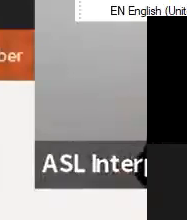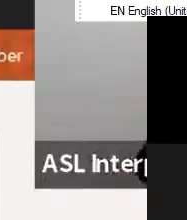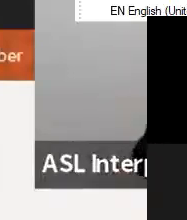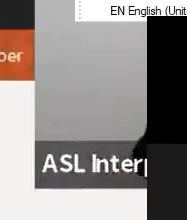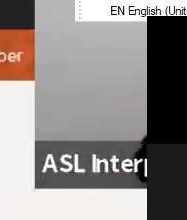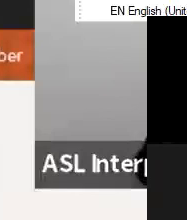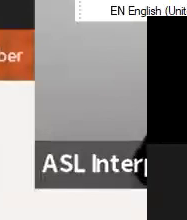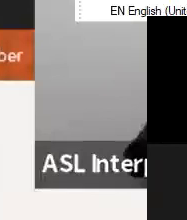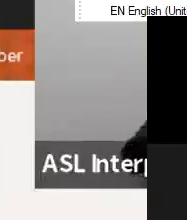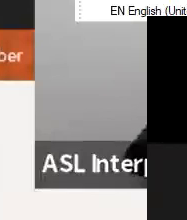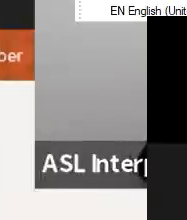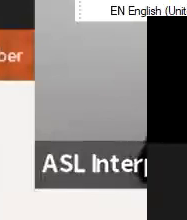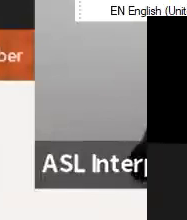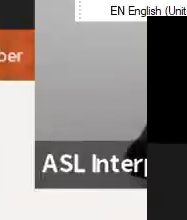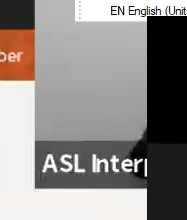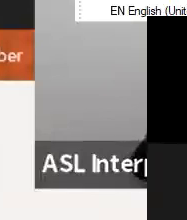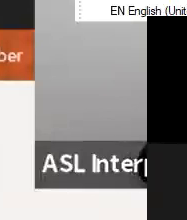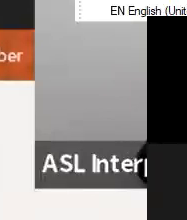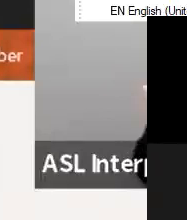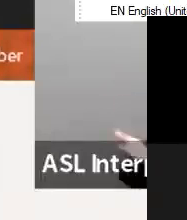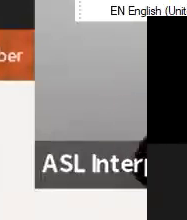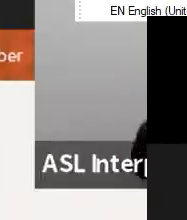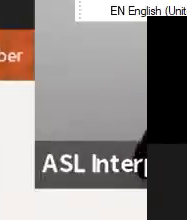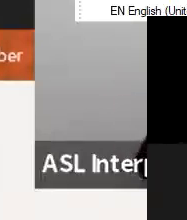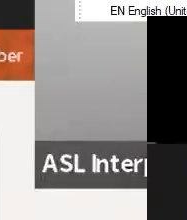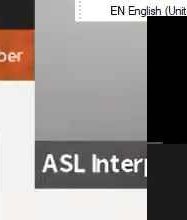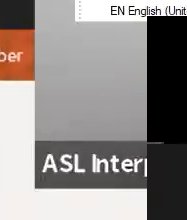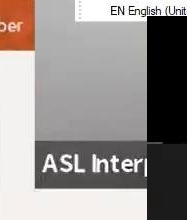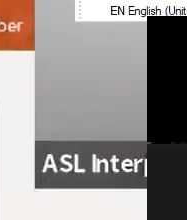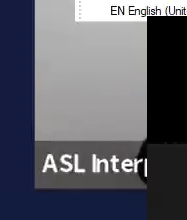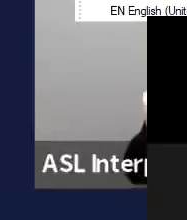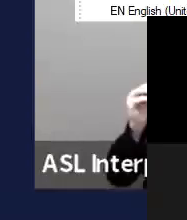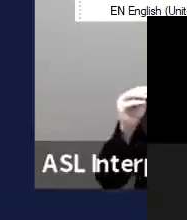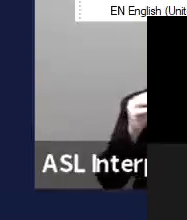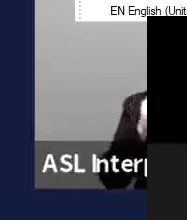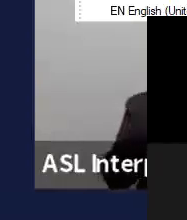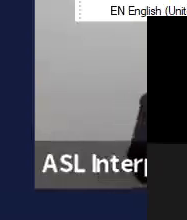Muy bien, se puede percibir acá que la situación de COVID en Nuevo México,